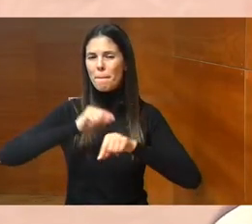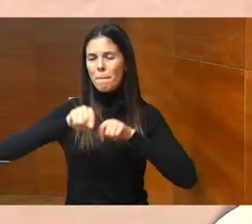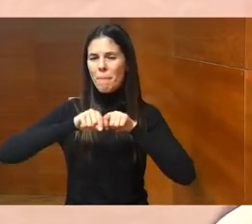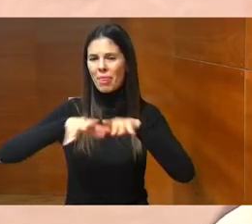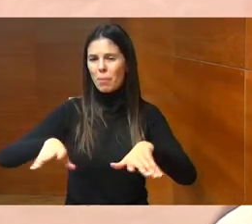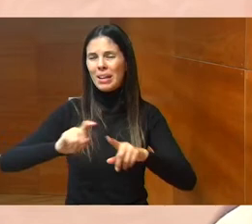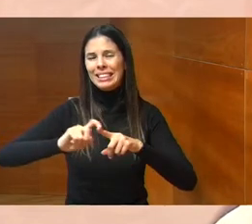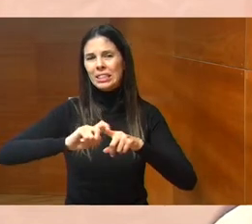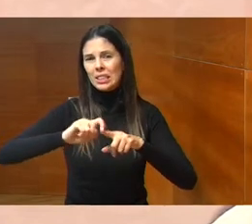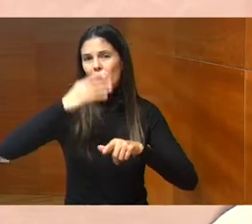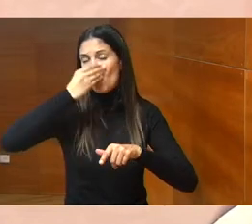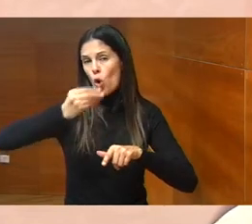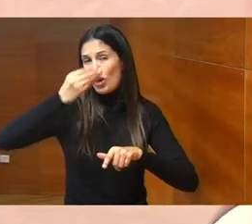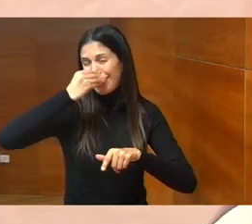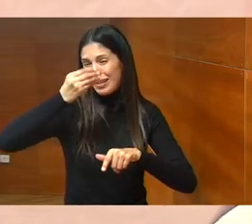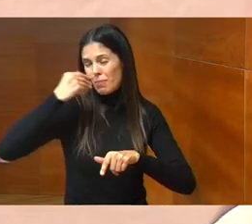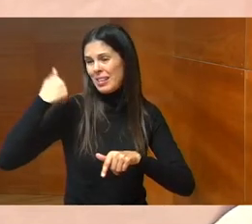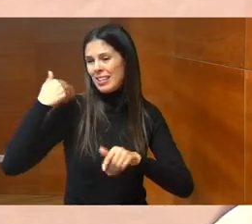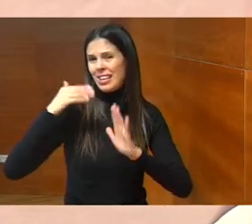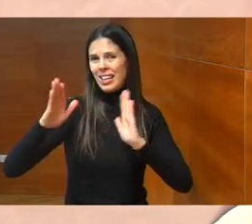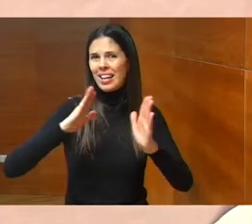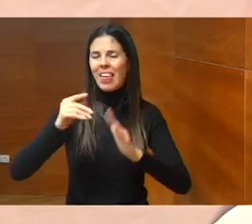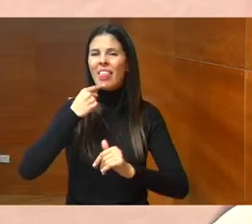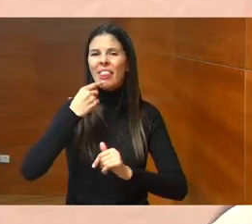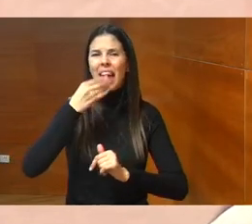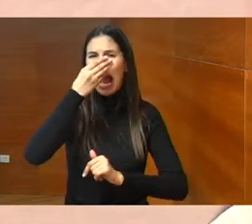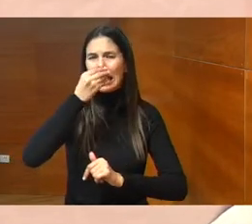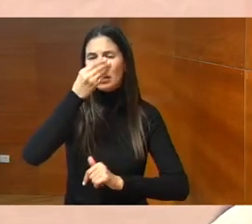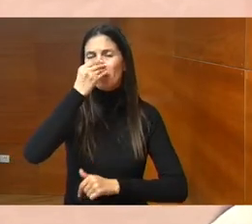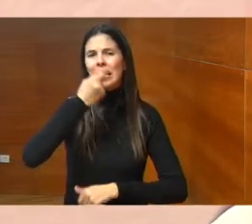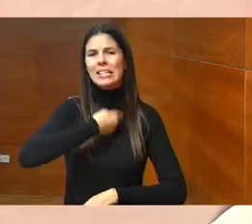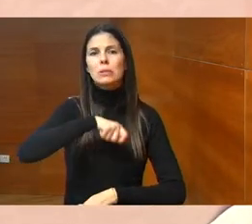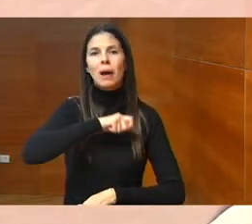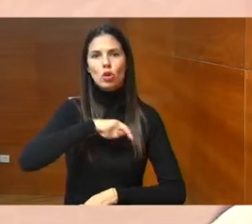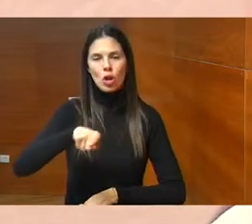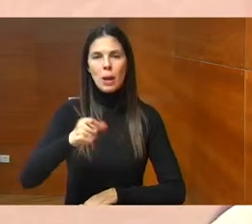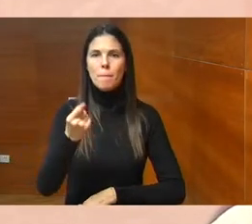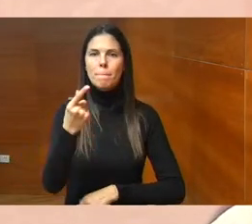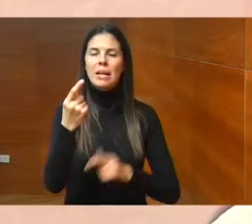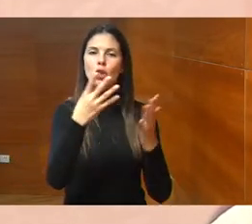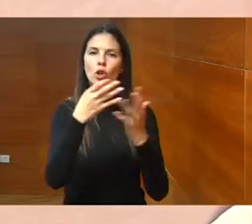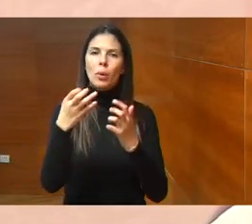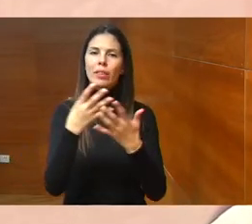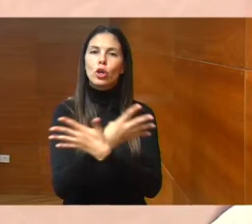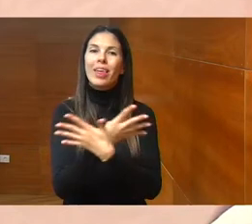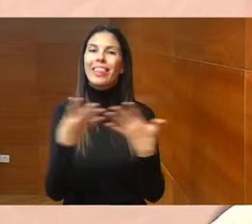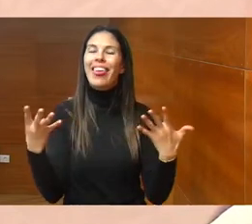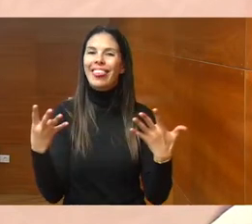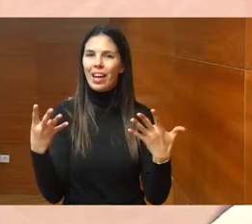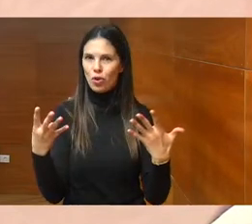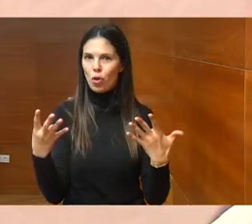de gripe que en aquel momento se conocía como gripe española era guano 1900